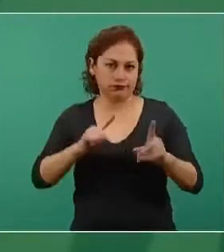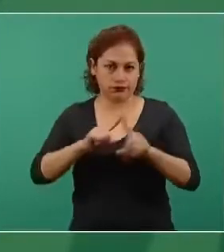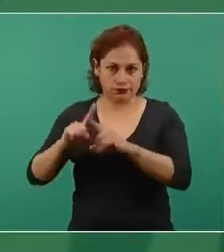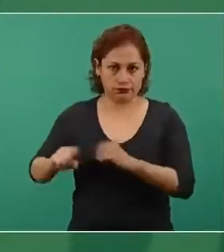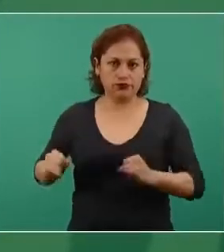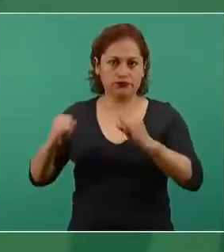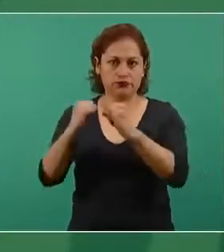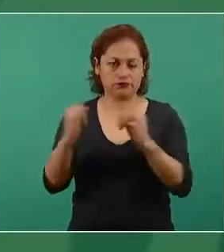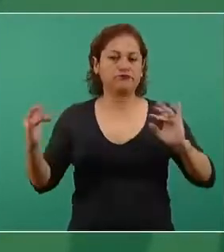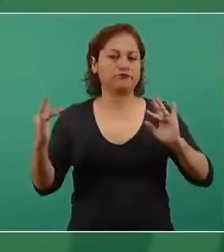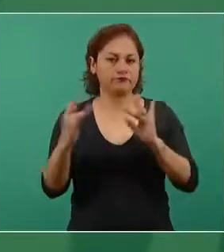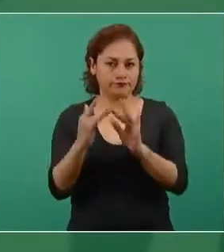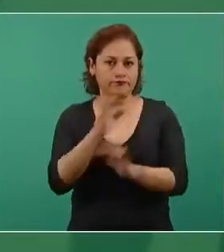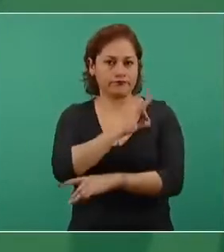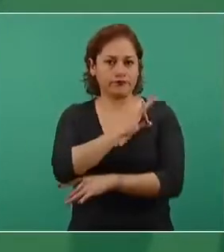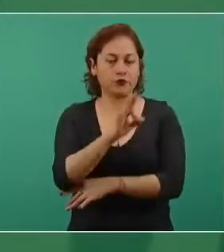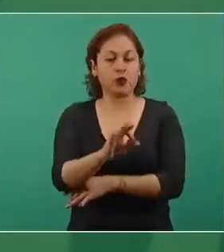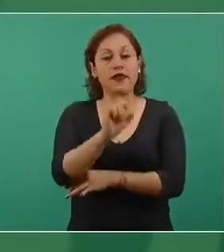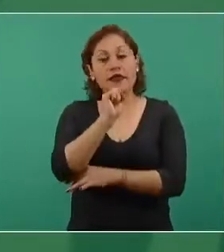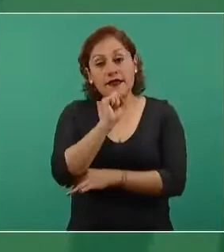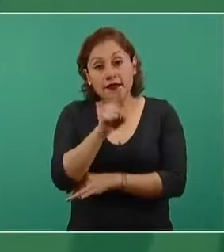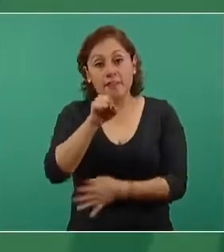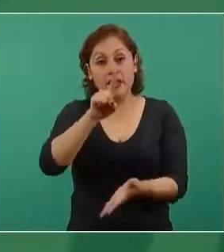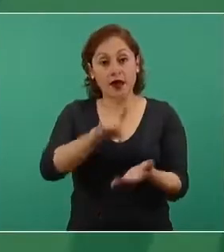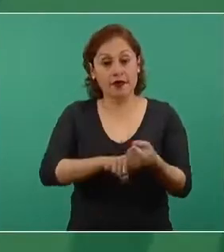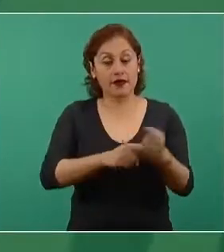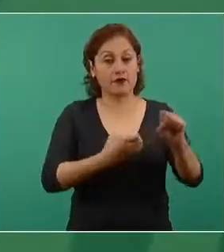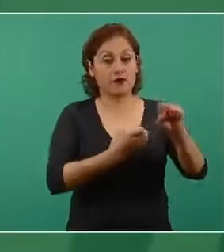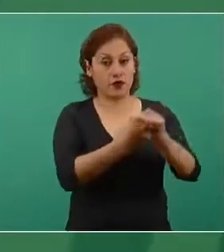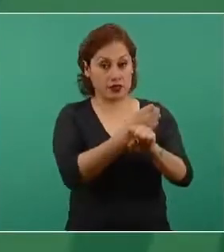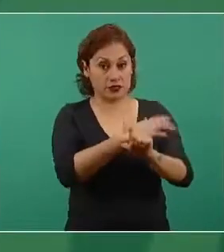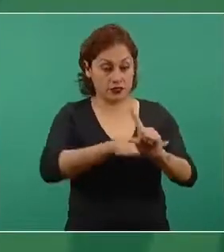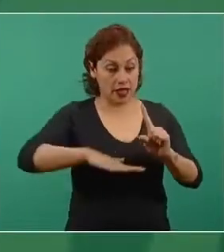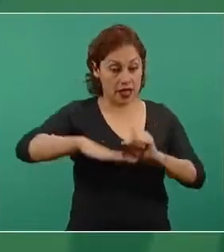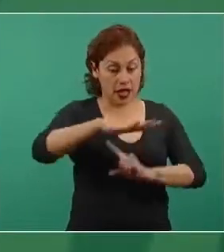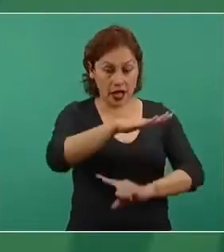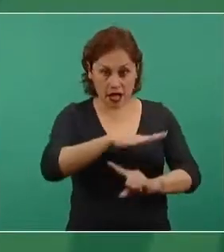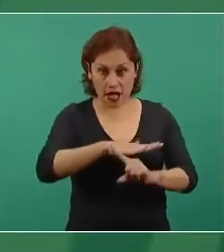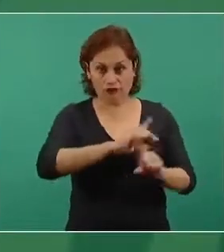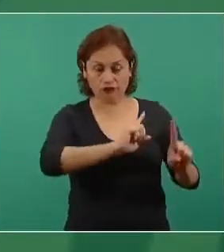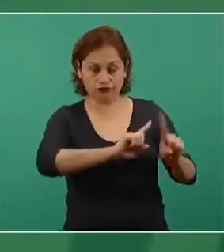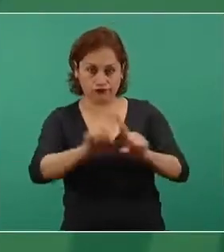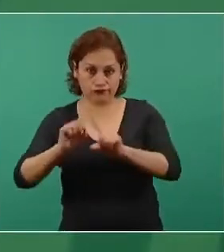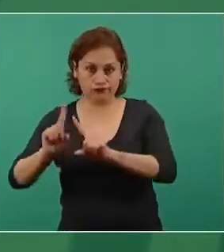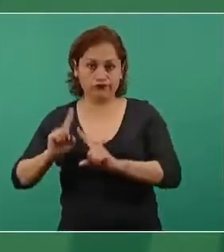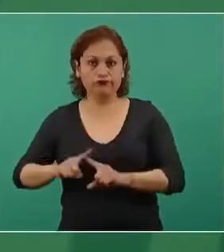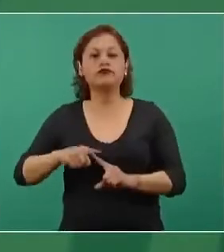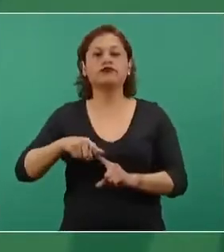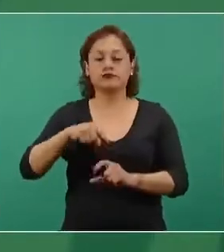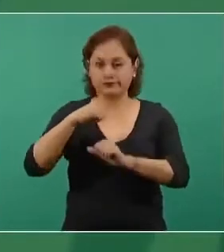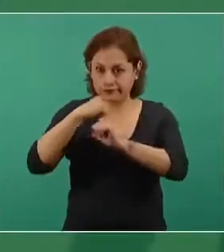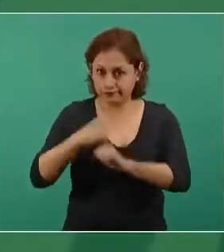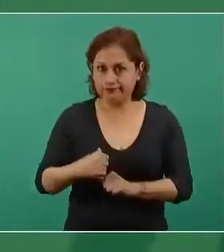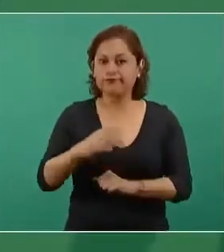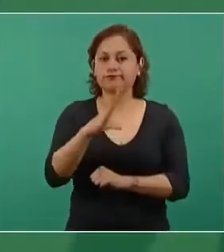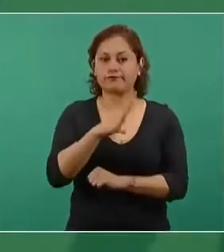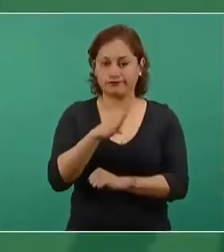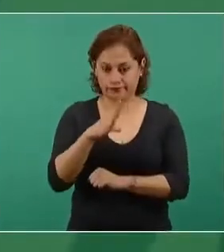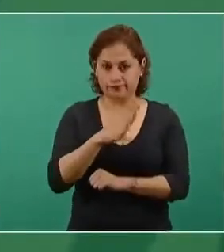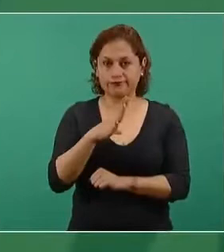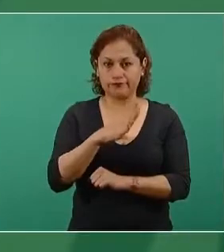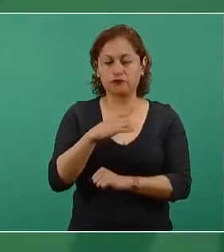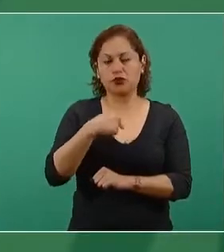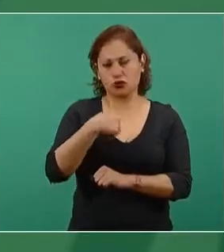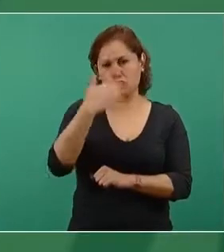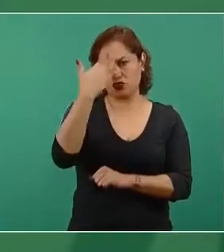servicios que son propios de la entidad federativa. Y es ahí, a través de ellos, a través de estas mesas de trabajo que